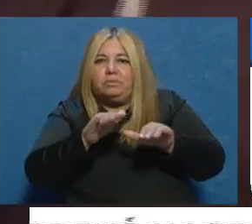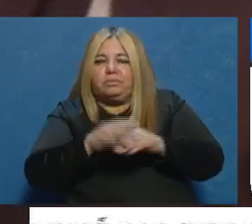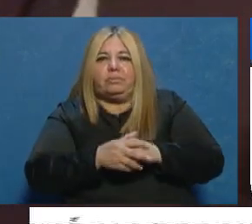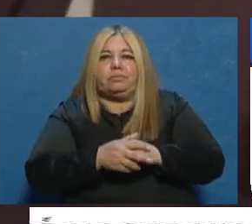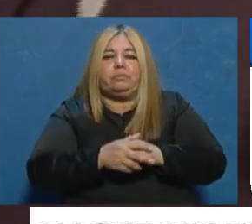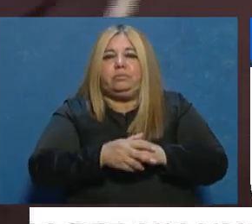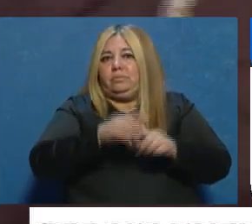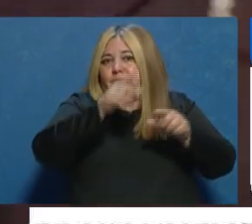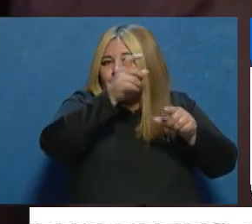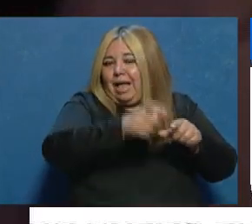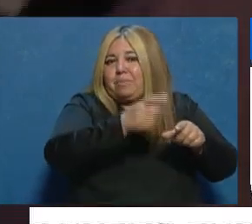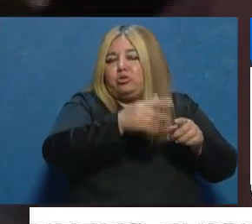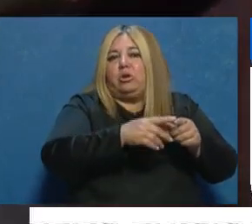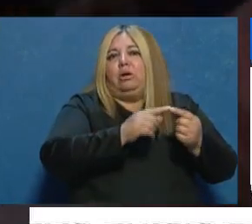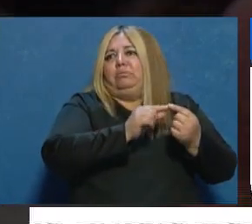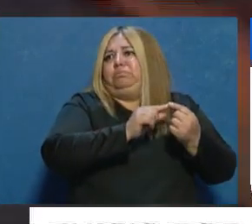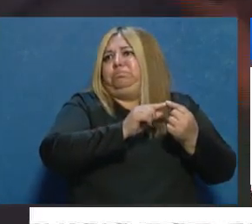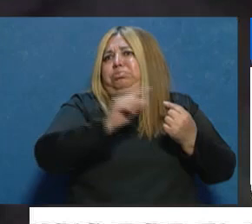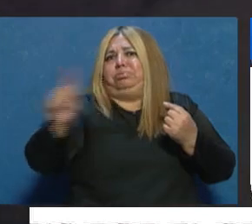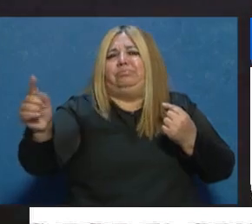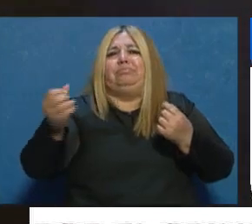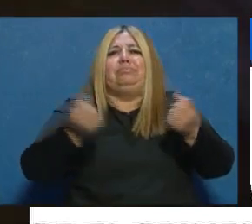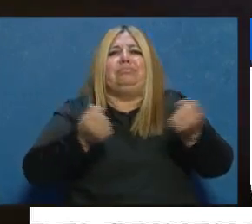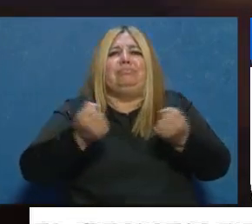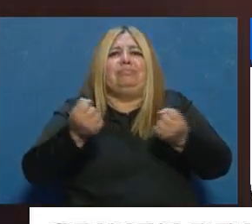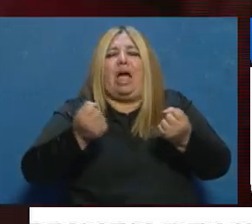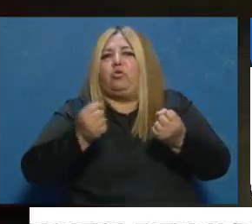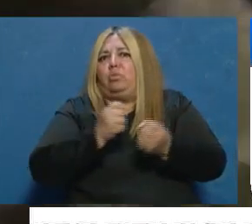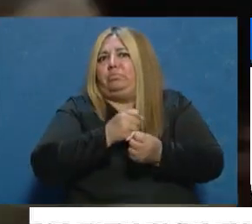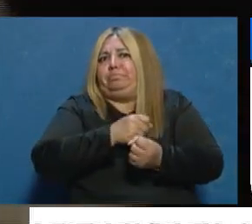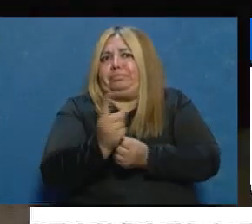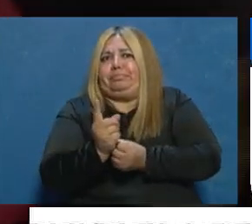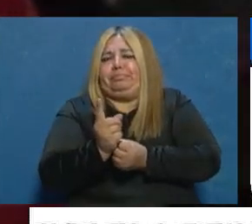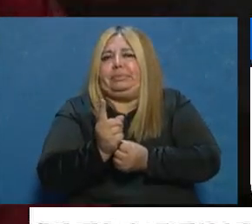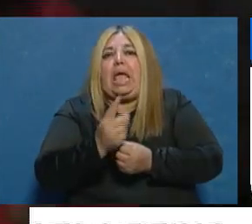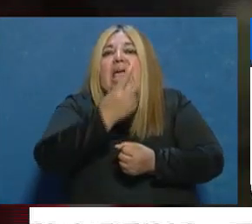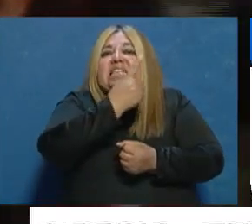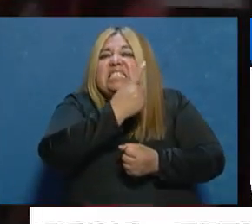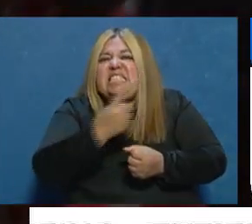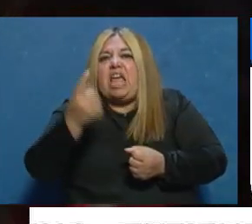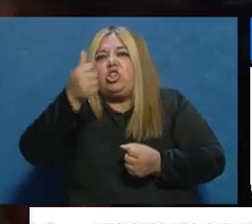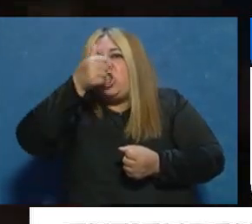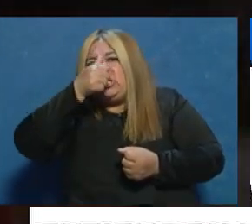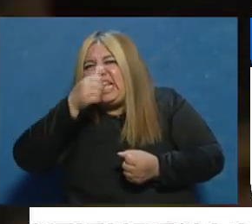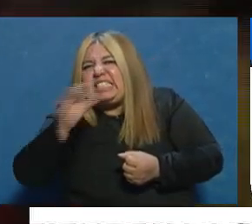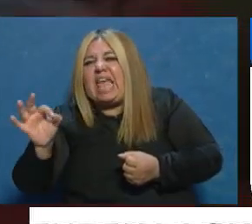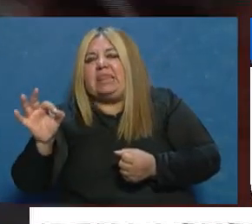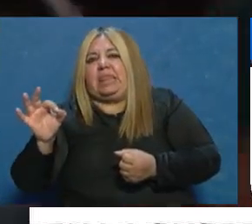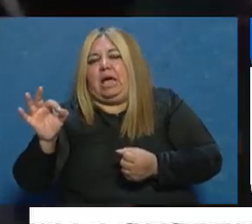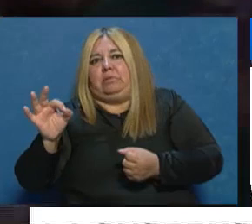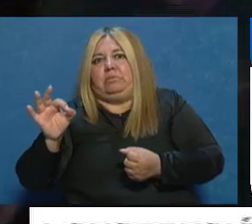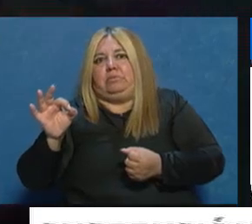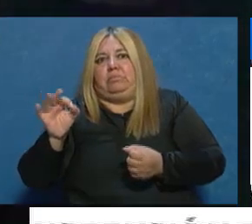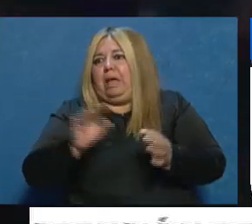tendrían que haber desplazado a más de 160 kilómetros inmediatamente desde esas imágenes hasta el lugar donde